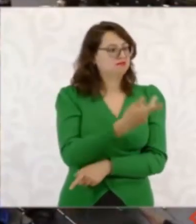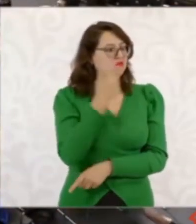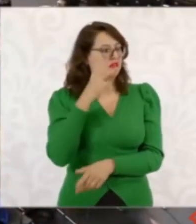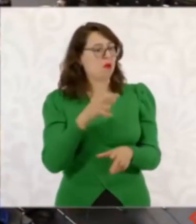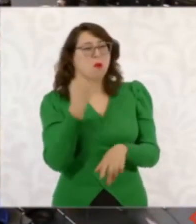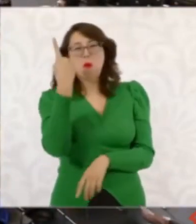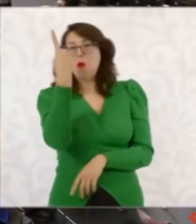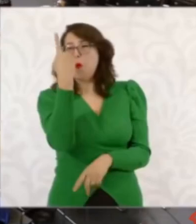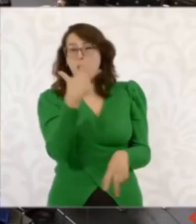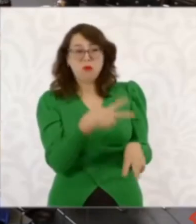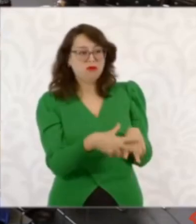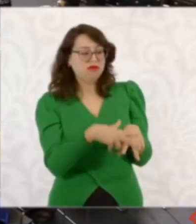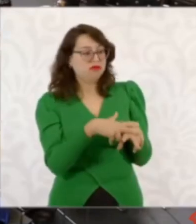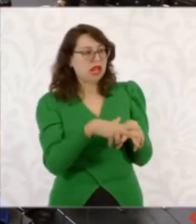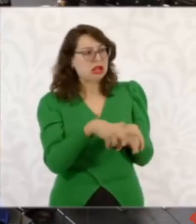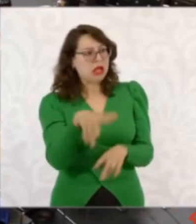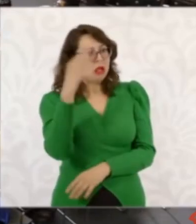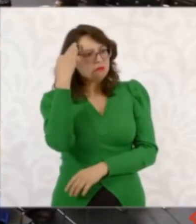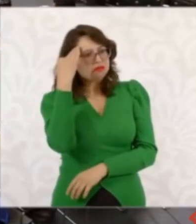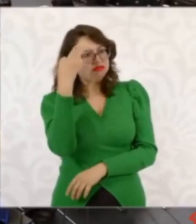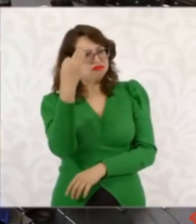anteriores con el neoliberalismo?